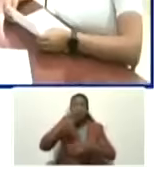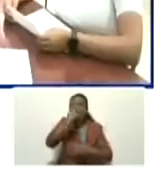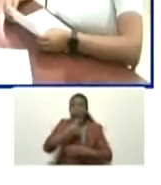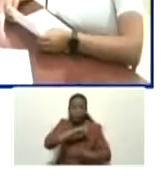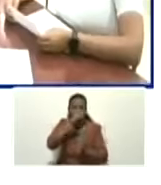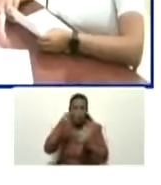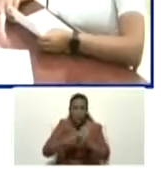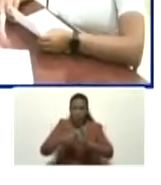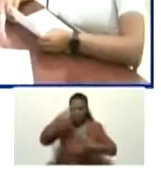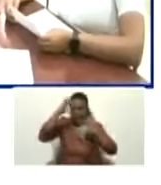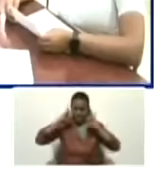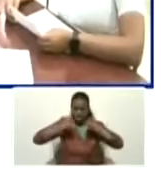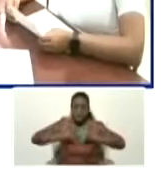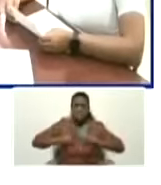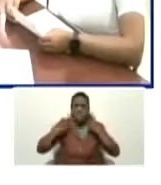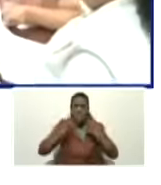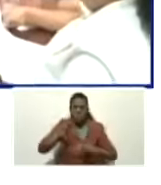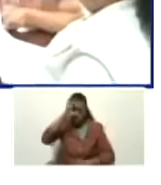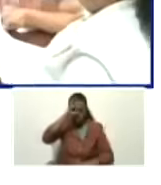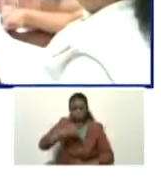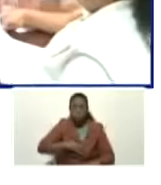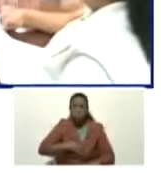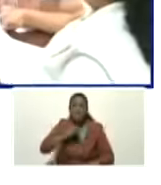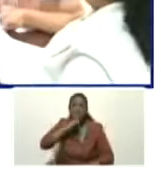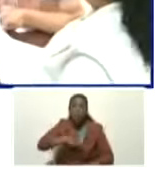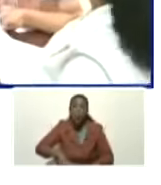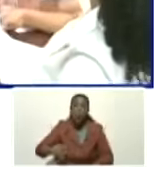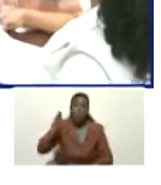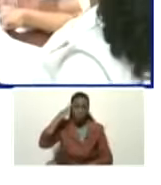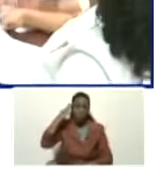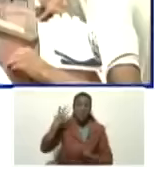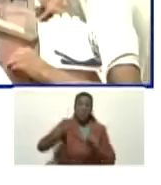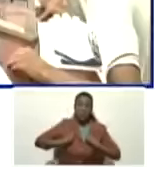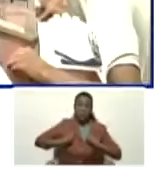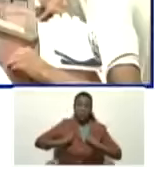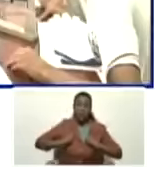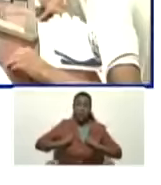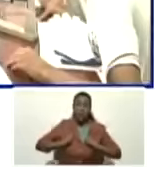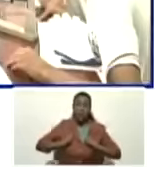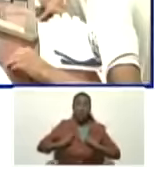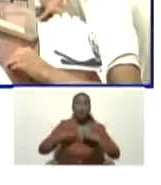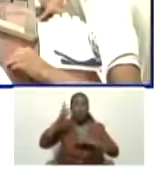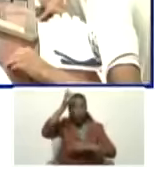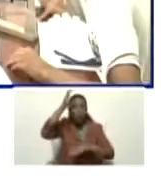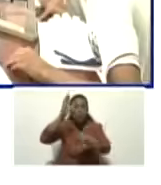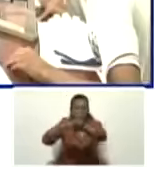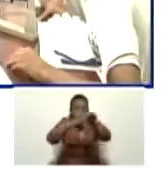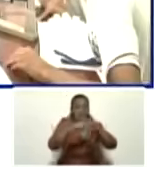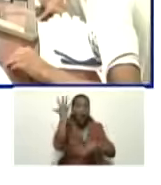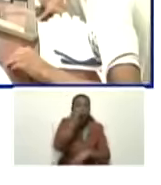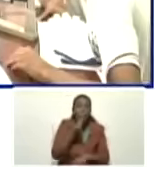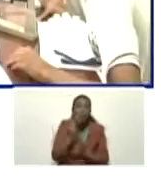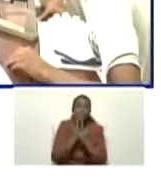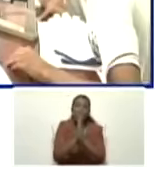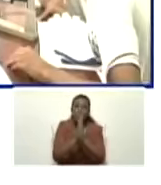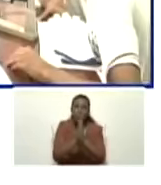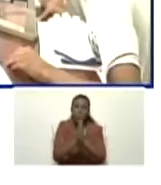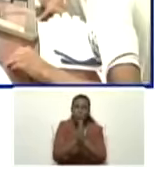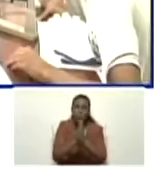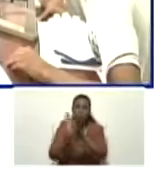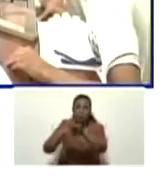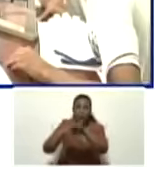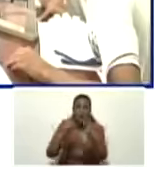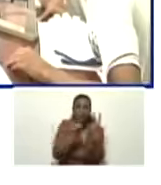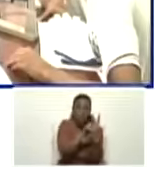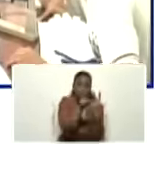plena conocimiento de su historia, de su vida. Por eso yo llamo a la juventud a dos